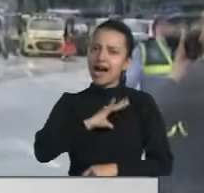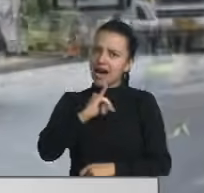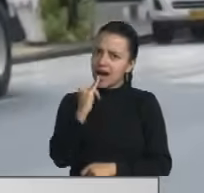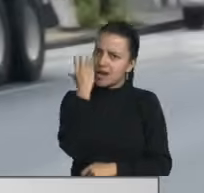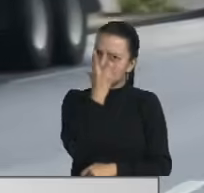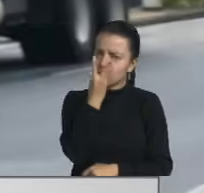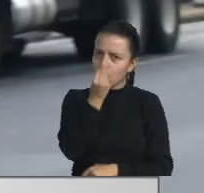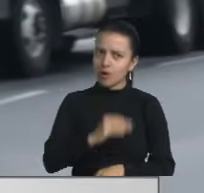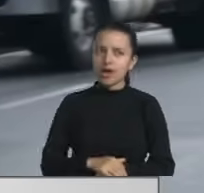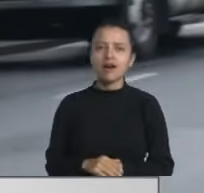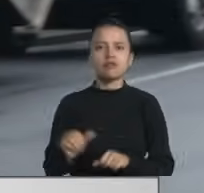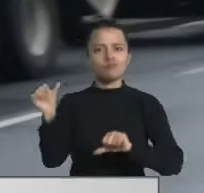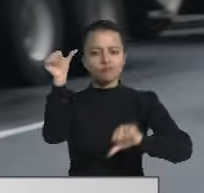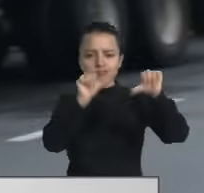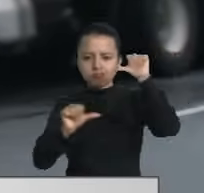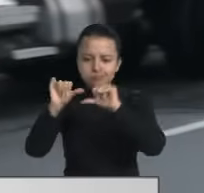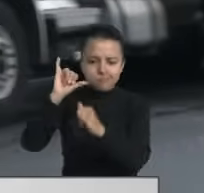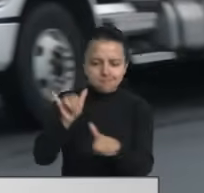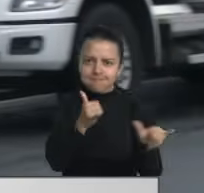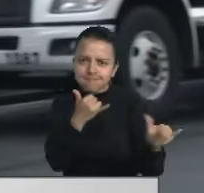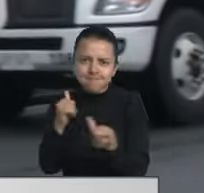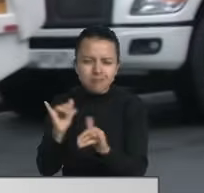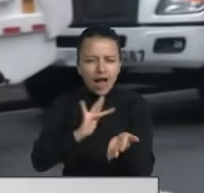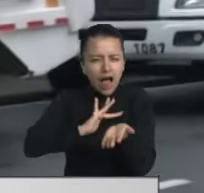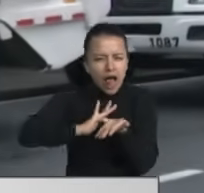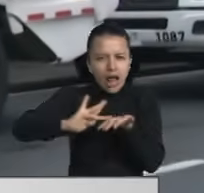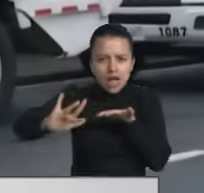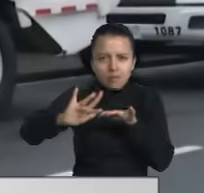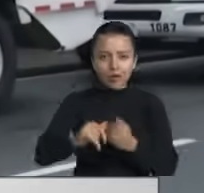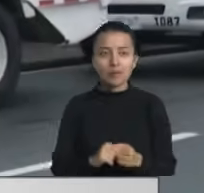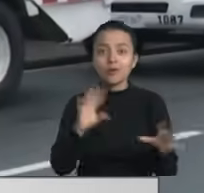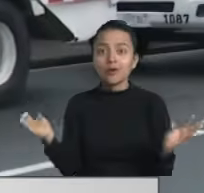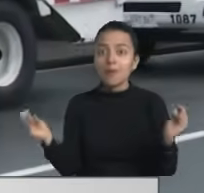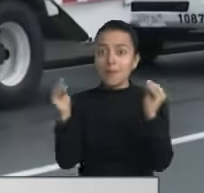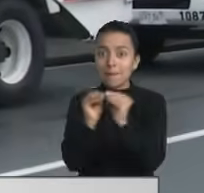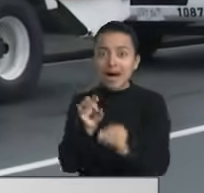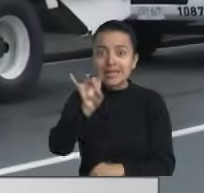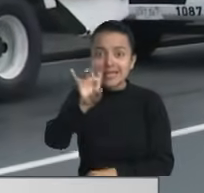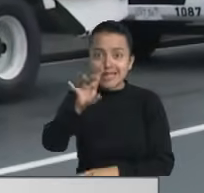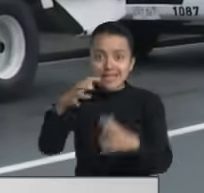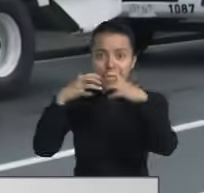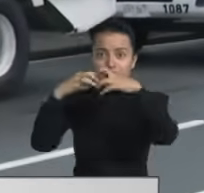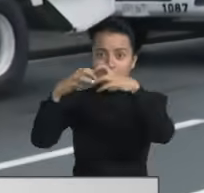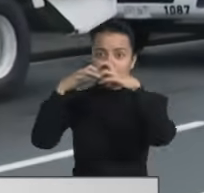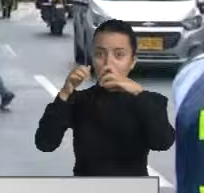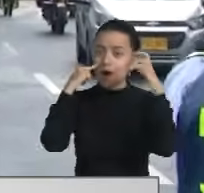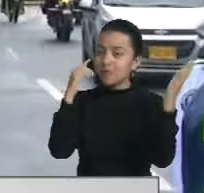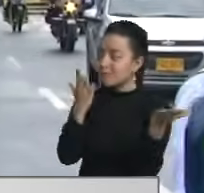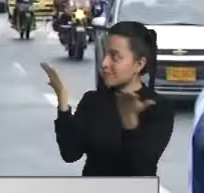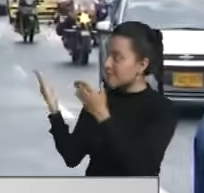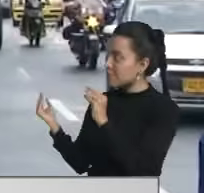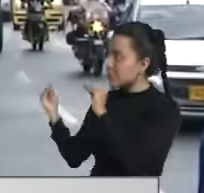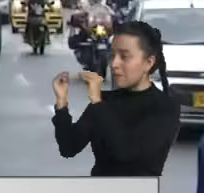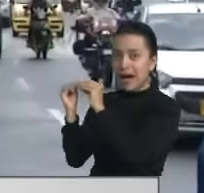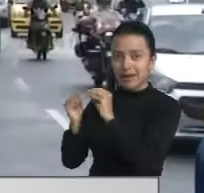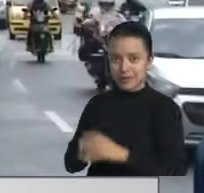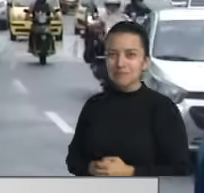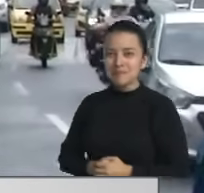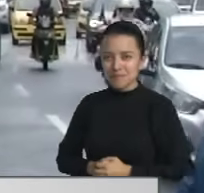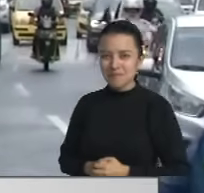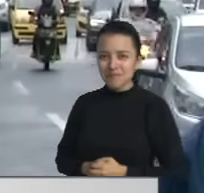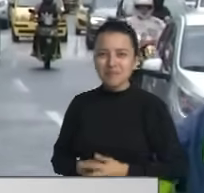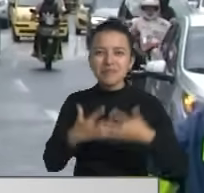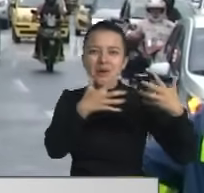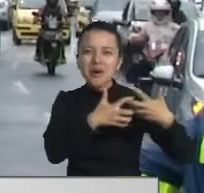ciudad, a partir de hoy Santiago de Cali cuenta con 15 nuevos vehículos tipo camión recolector de basura. La flota pertenece a una de